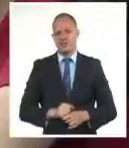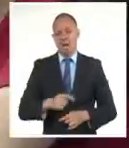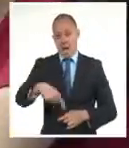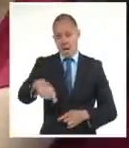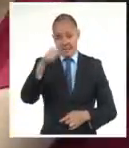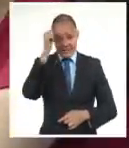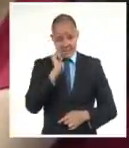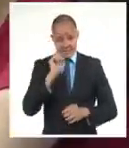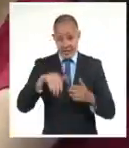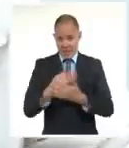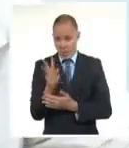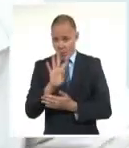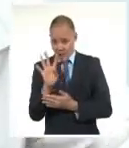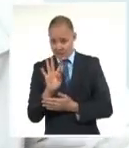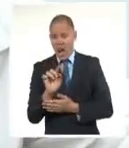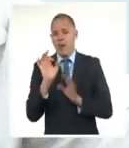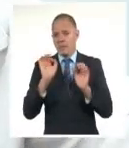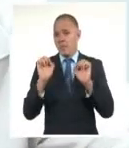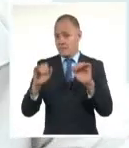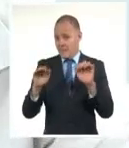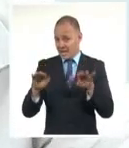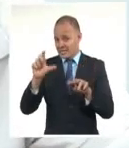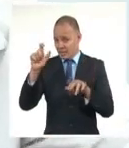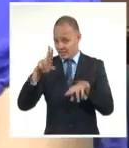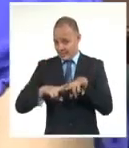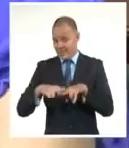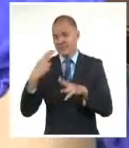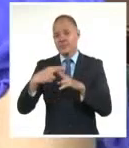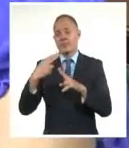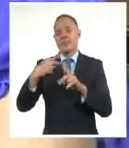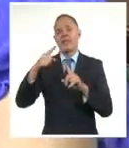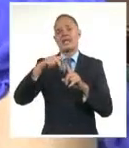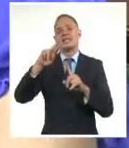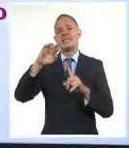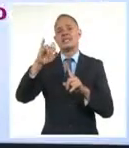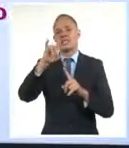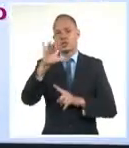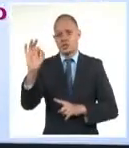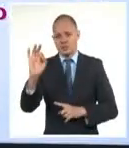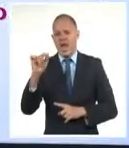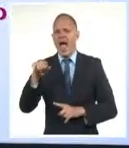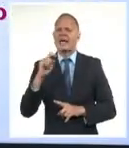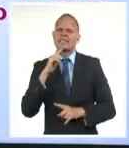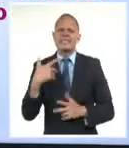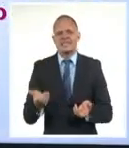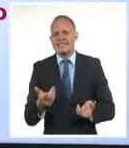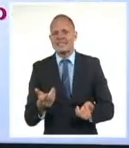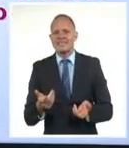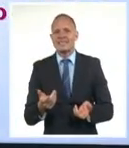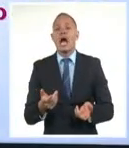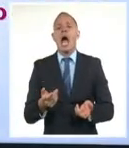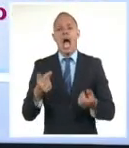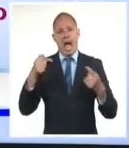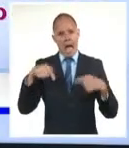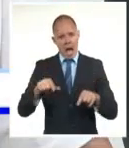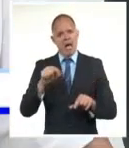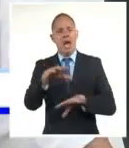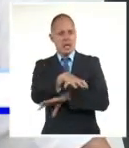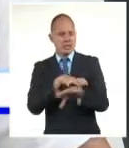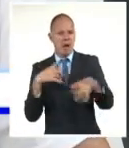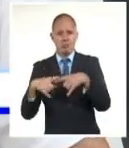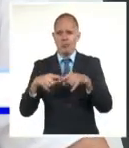Sábado 4 de junio, los amantes de los animales se reencontrarán en una nueva feria de bienestar animal, pero esta vez en el capitalino Parque